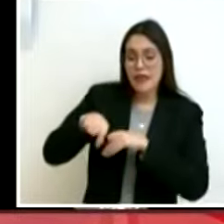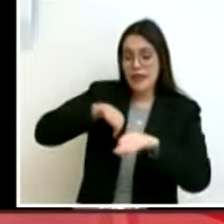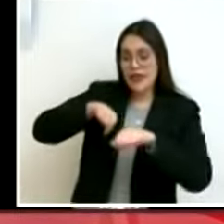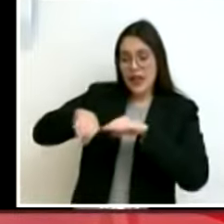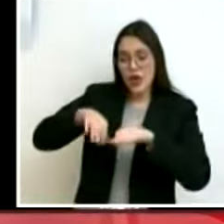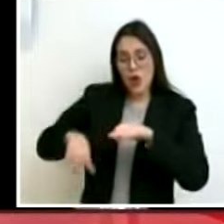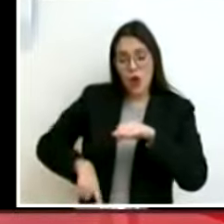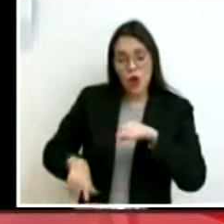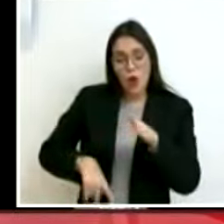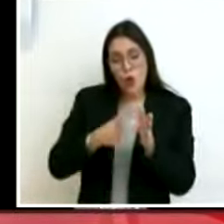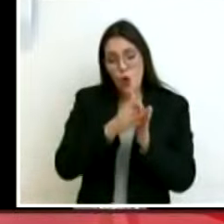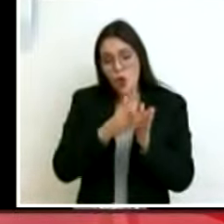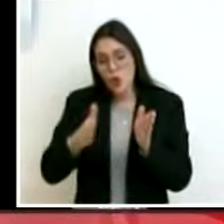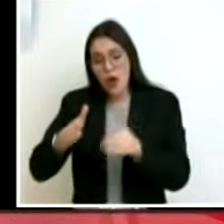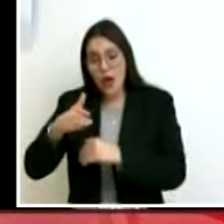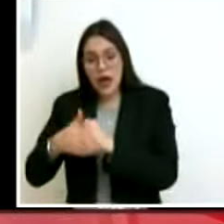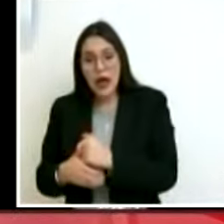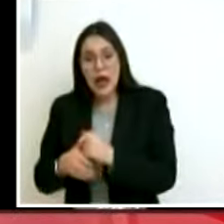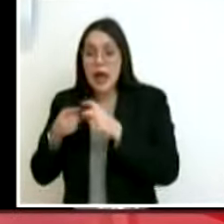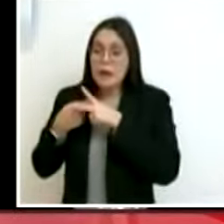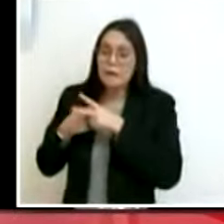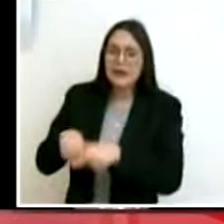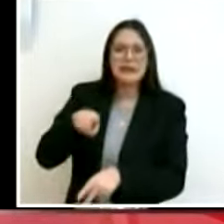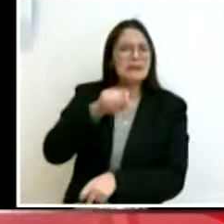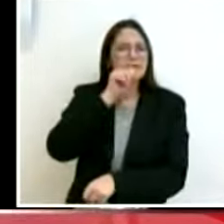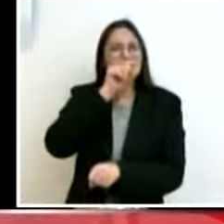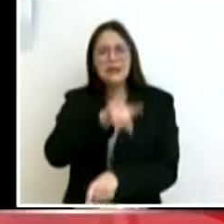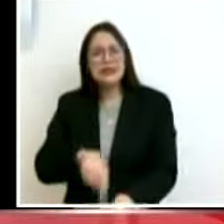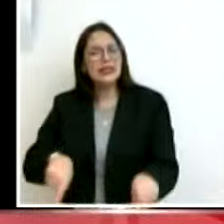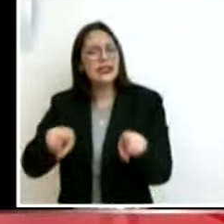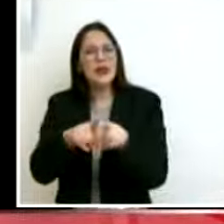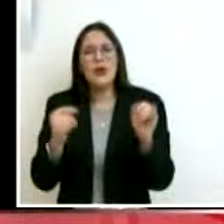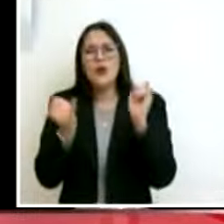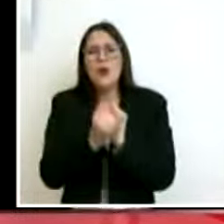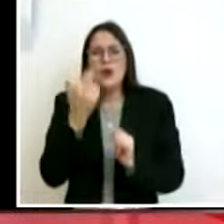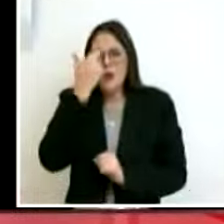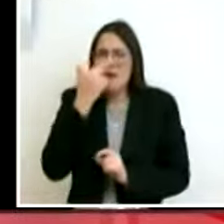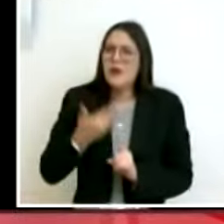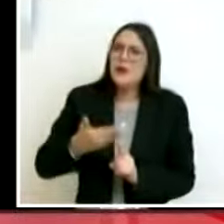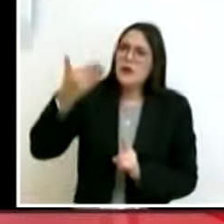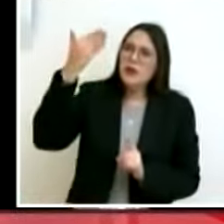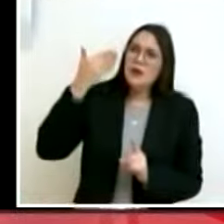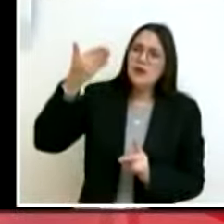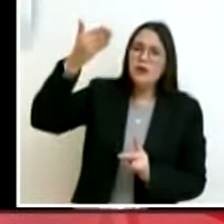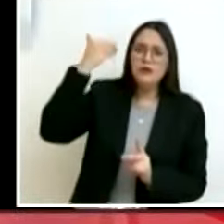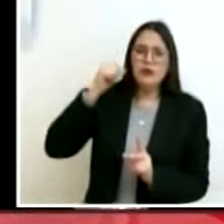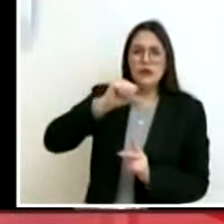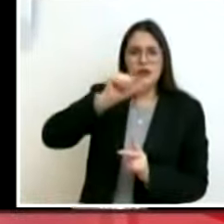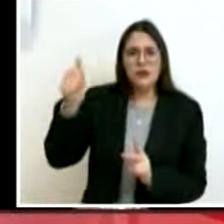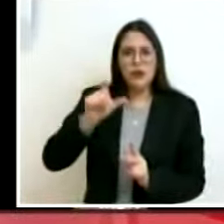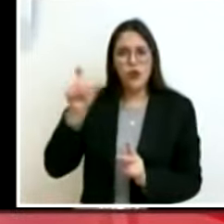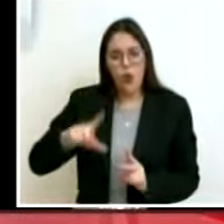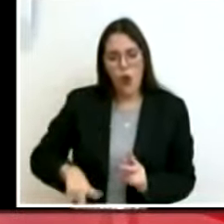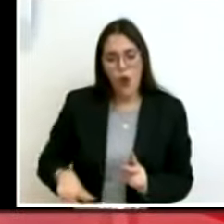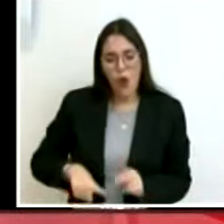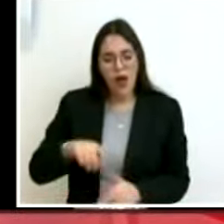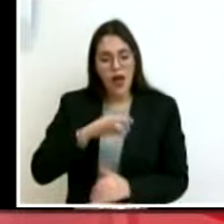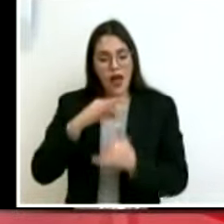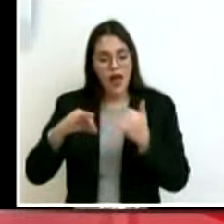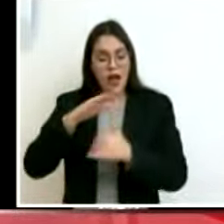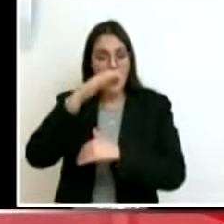de sexenio, pasa lo mismo. Revisen lo que ha pasado en cada uno de los finales de sexenio